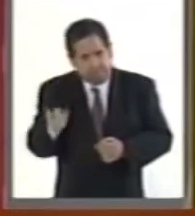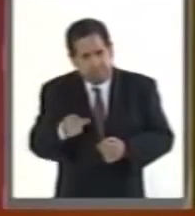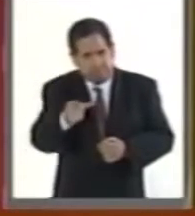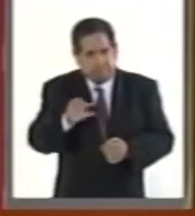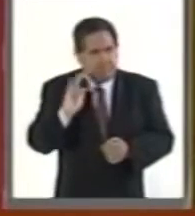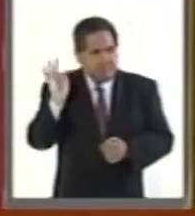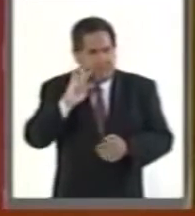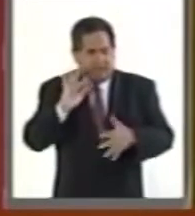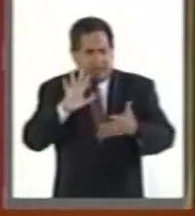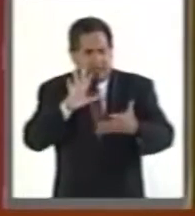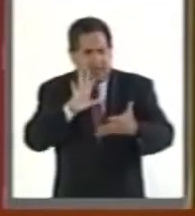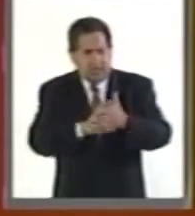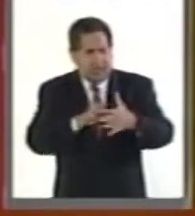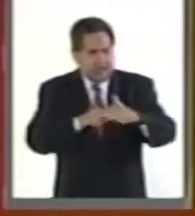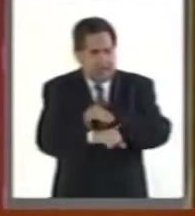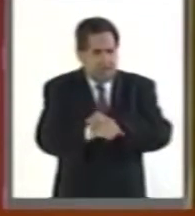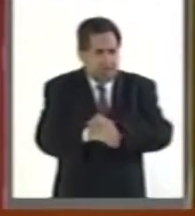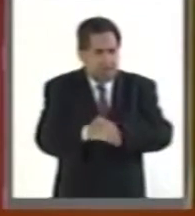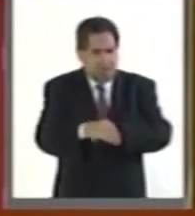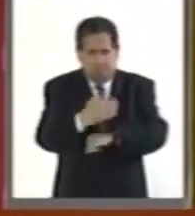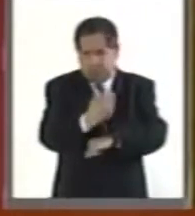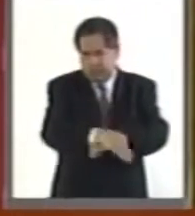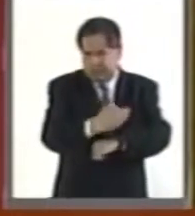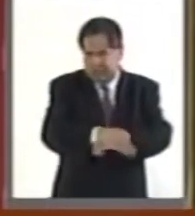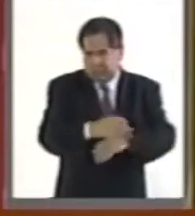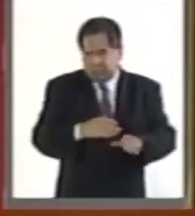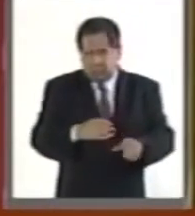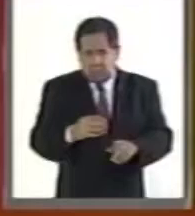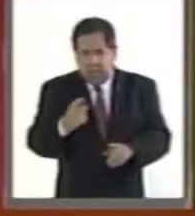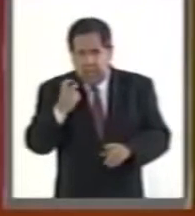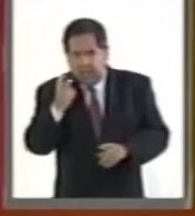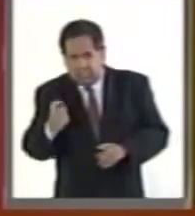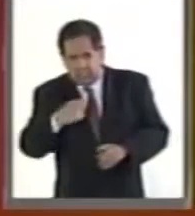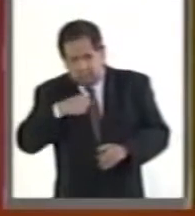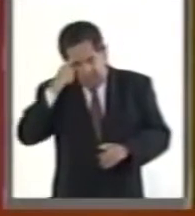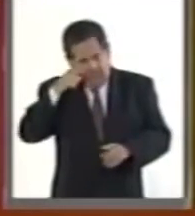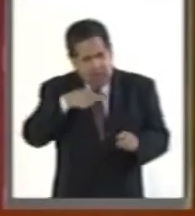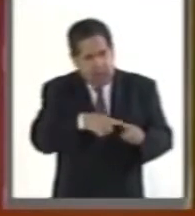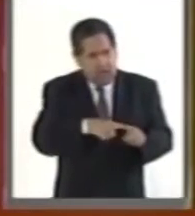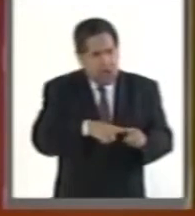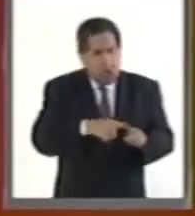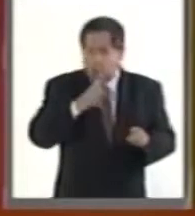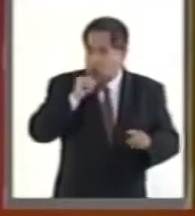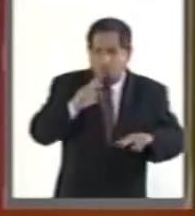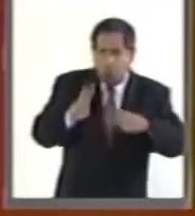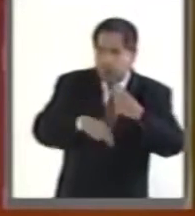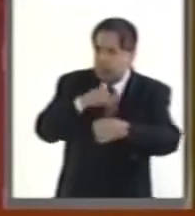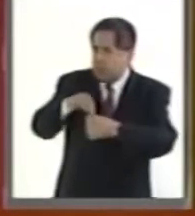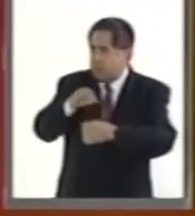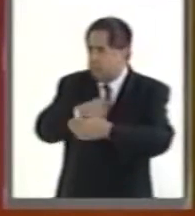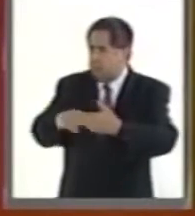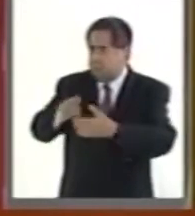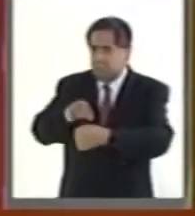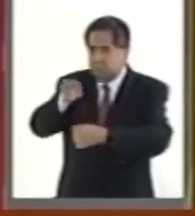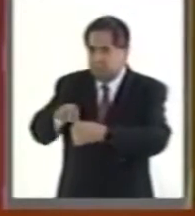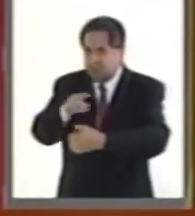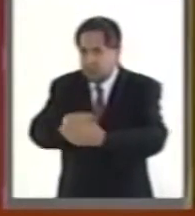la prisión preventiva razón suficiente para privar del derecho al sufragio a una persona?